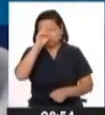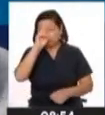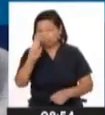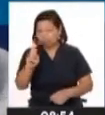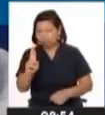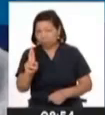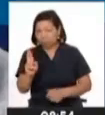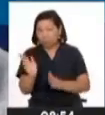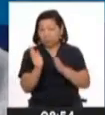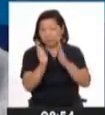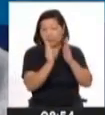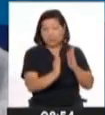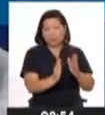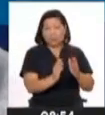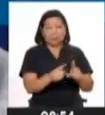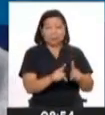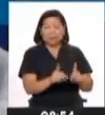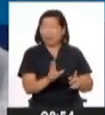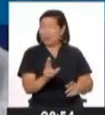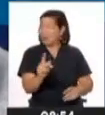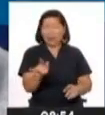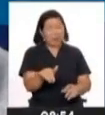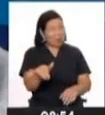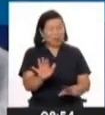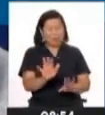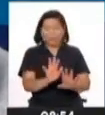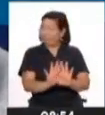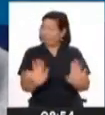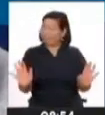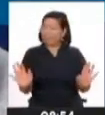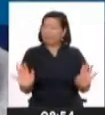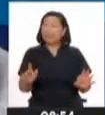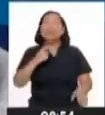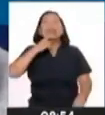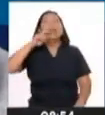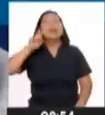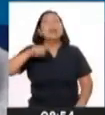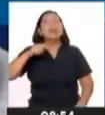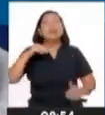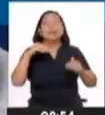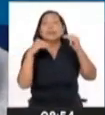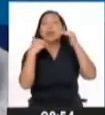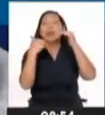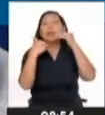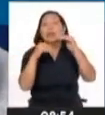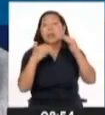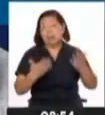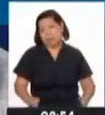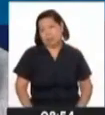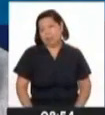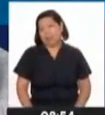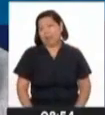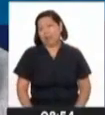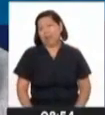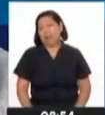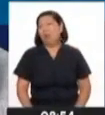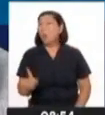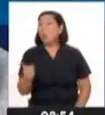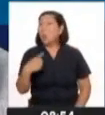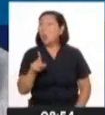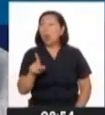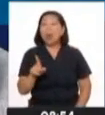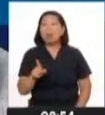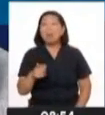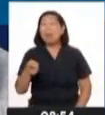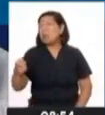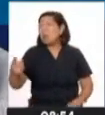respetuosa a permisividad, y no es así. Los niños necesitan límites, porque el no poner límites y